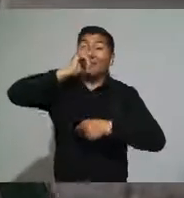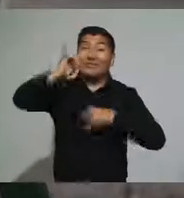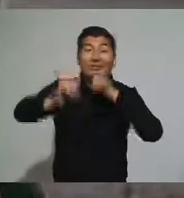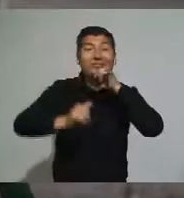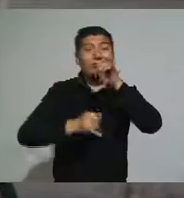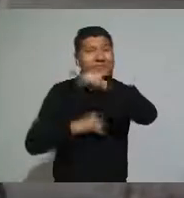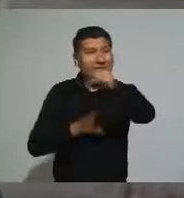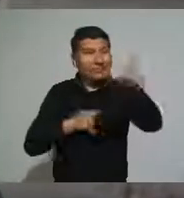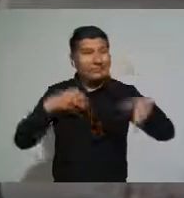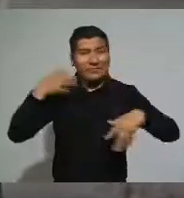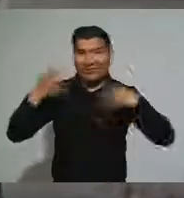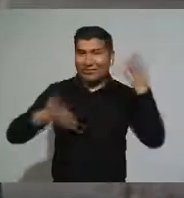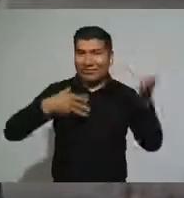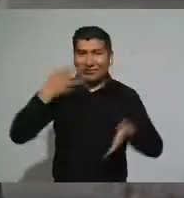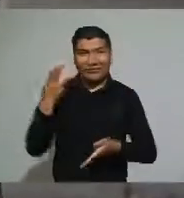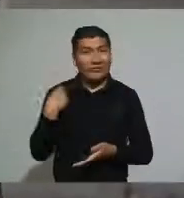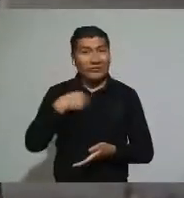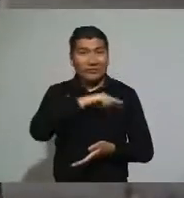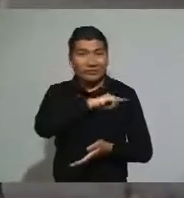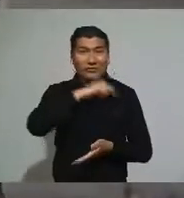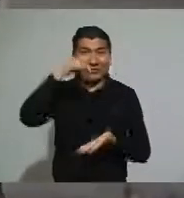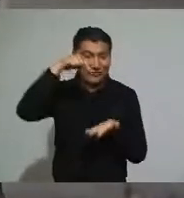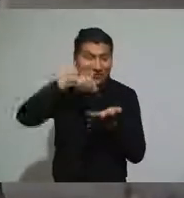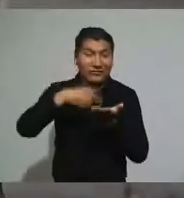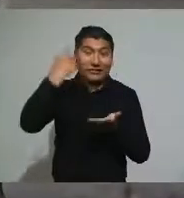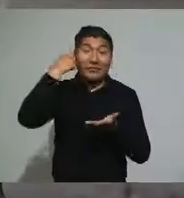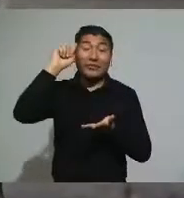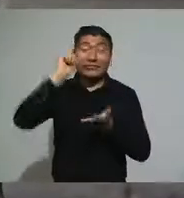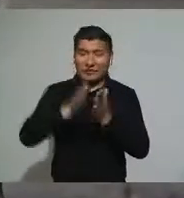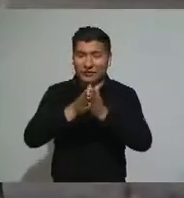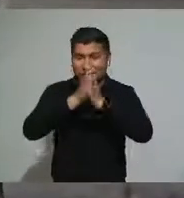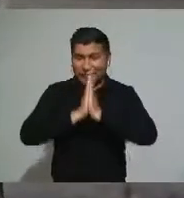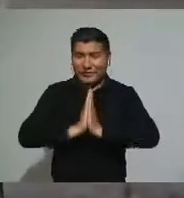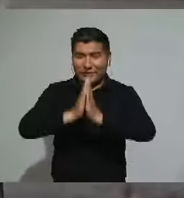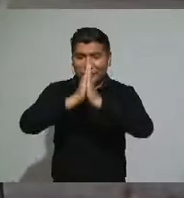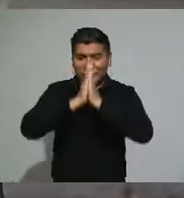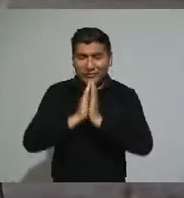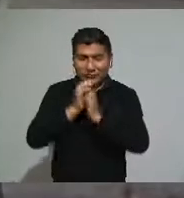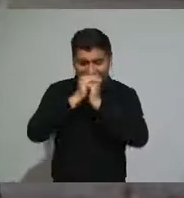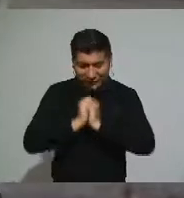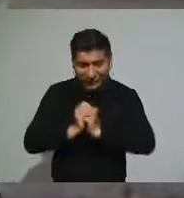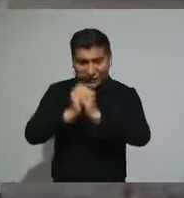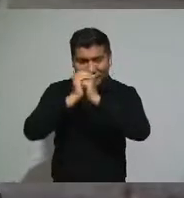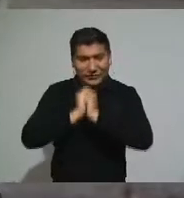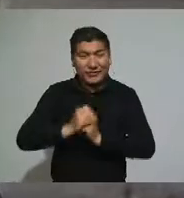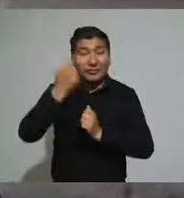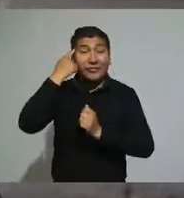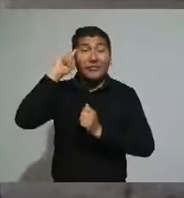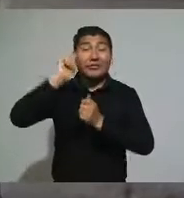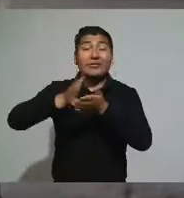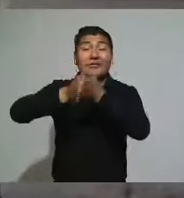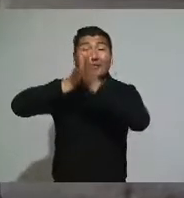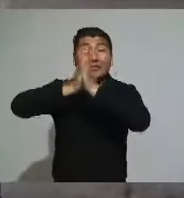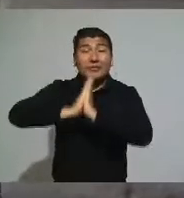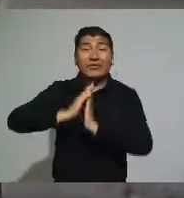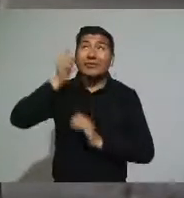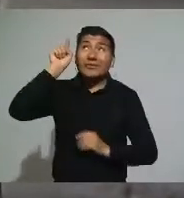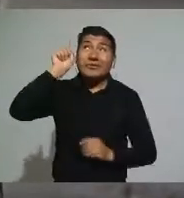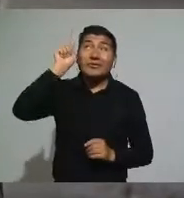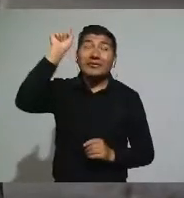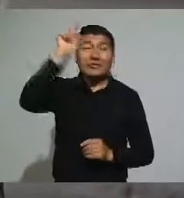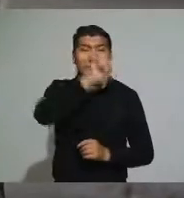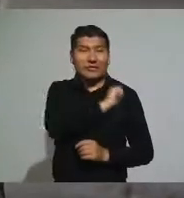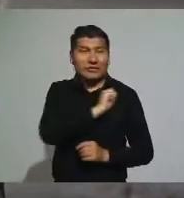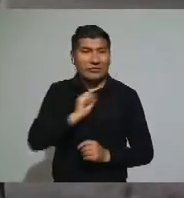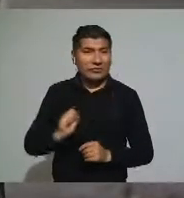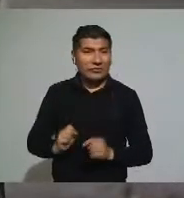gozo. Y aquí estamos para rezar, para orar, para pedir que sea el Señor